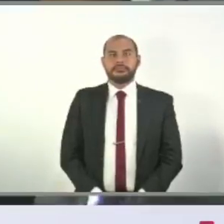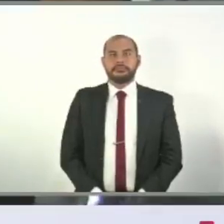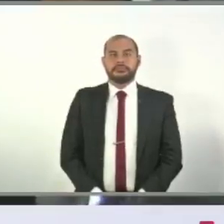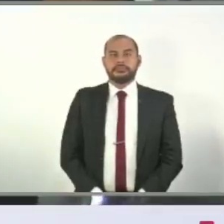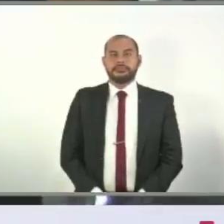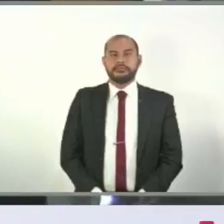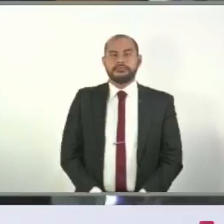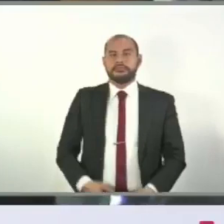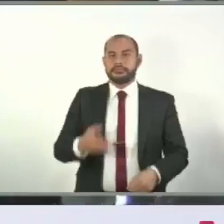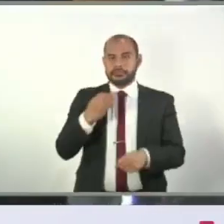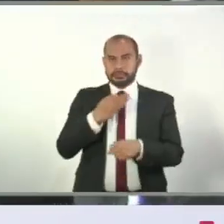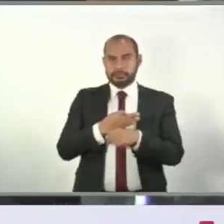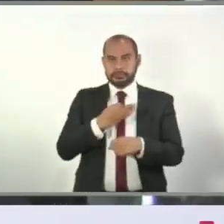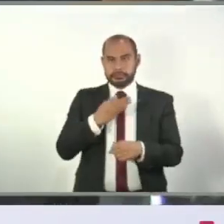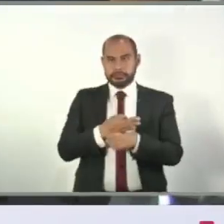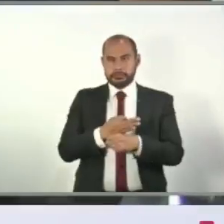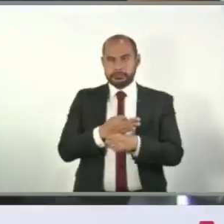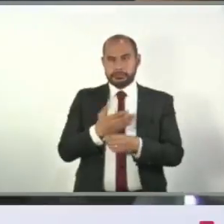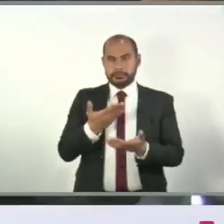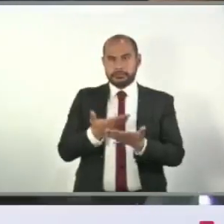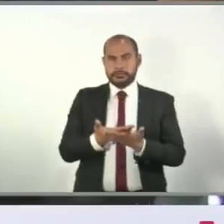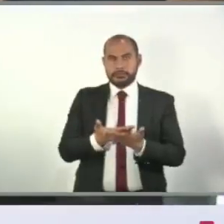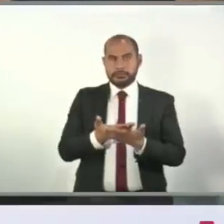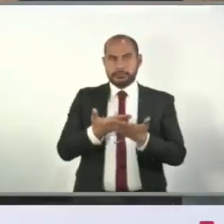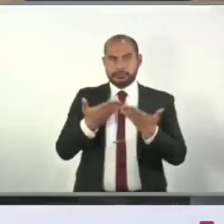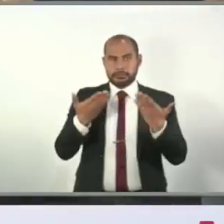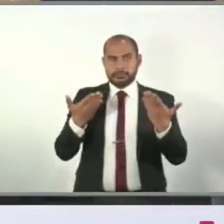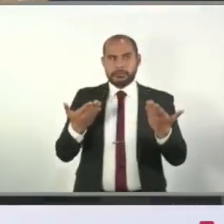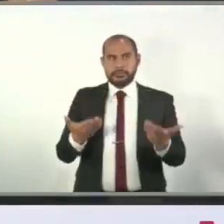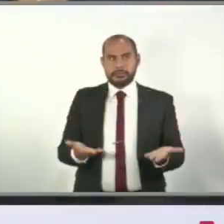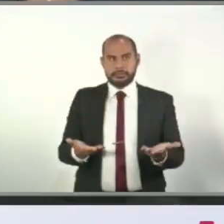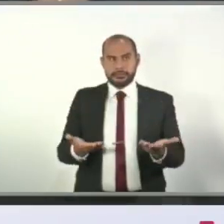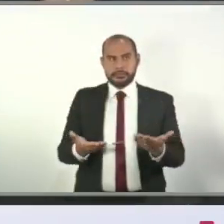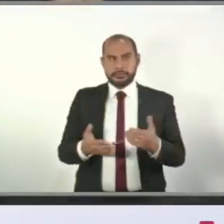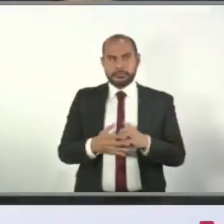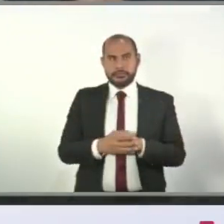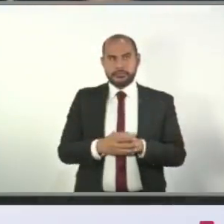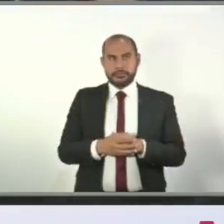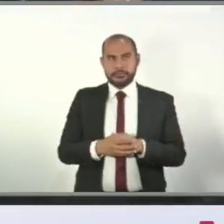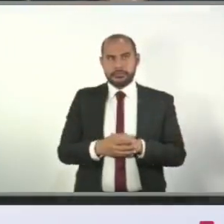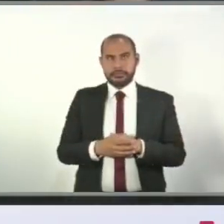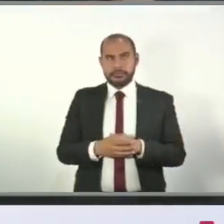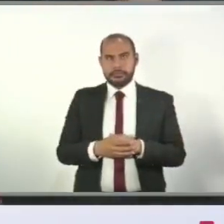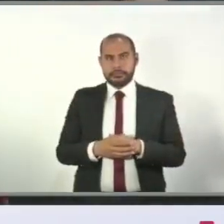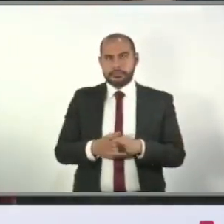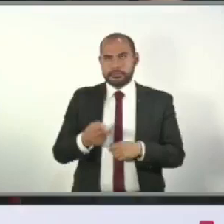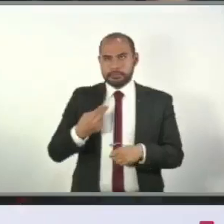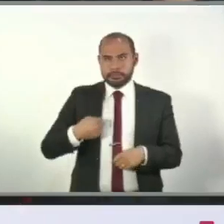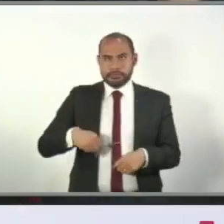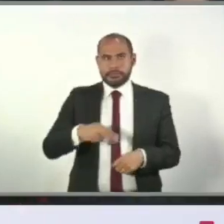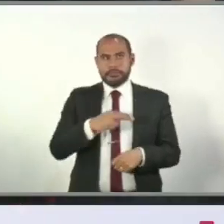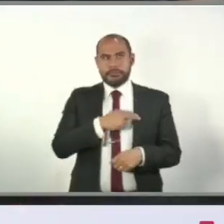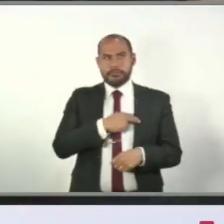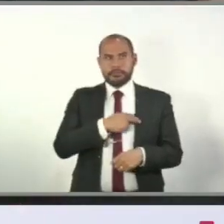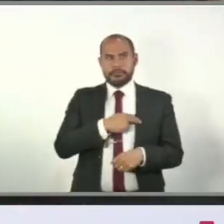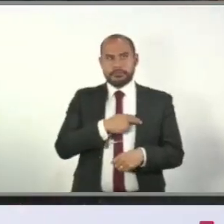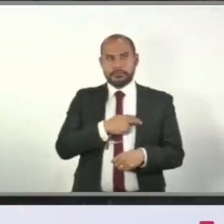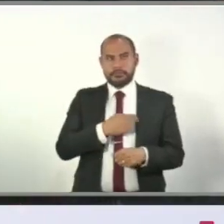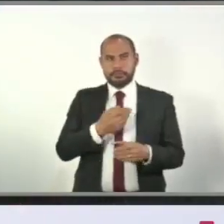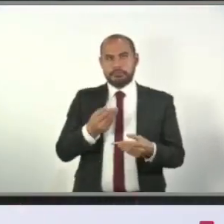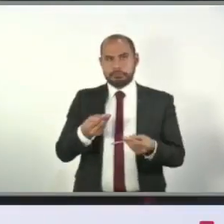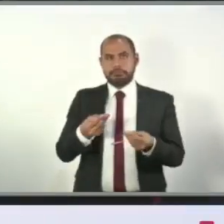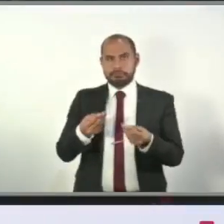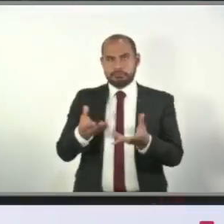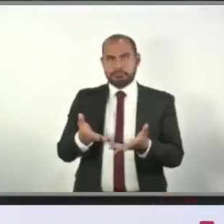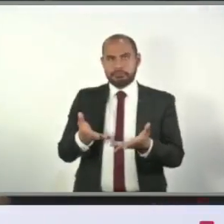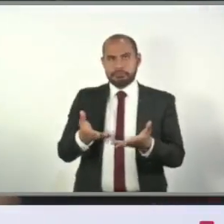En este momento de la celebración se unen las dos iglesias, la iglesia peregrina que somos nosotros, que vamos a la casa del Padre, y